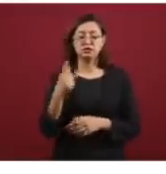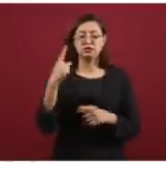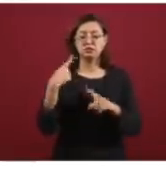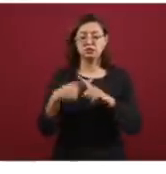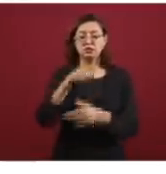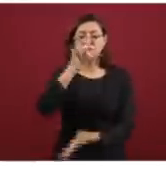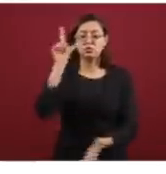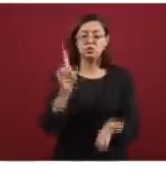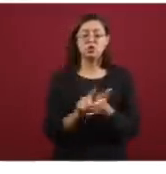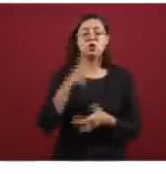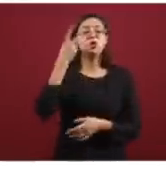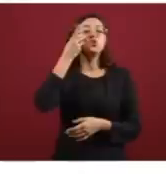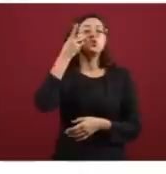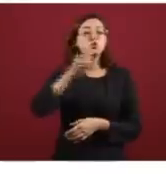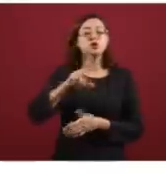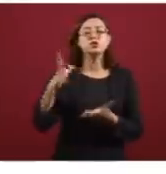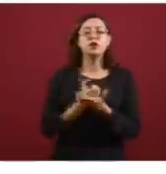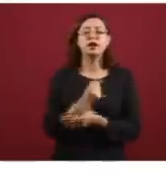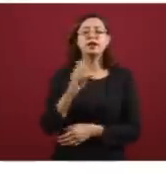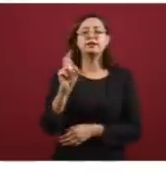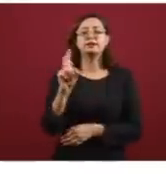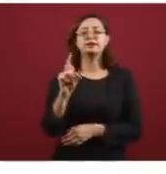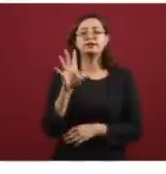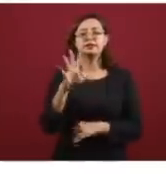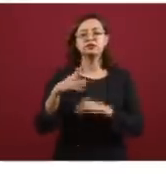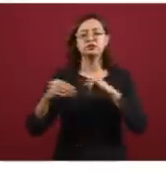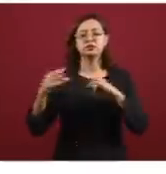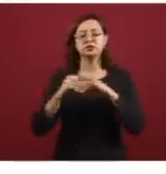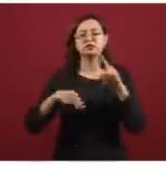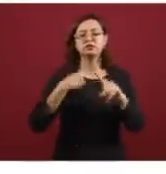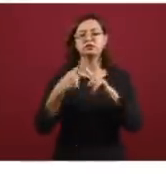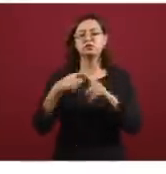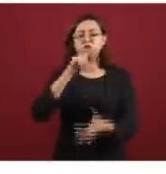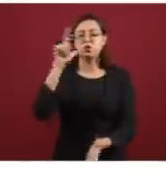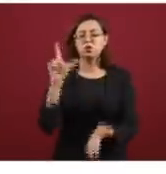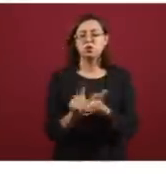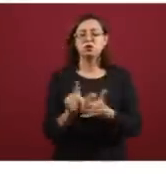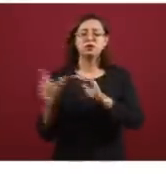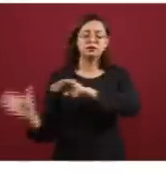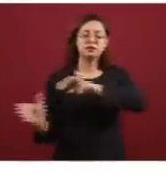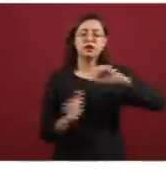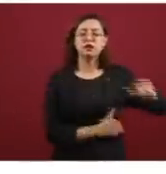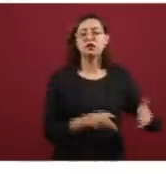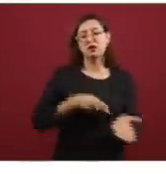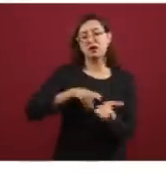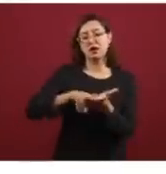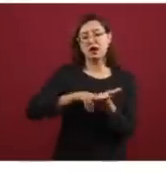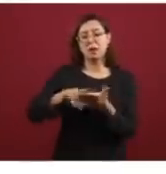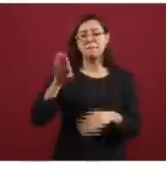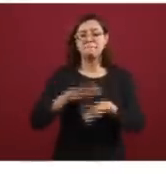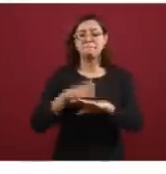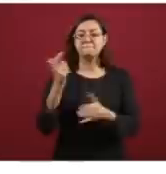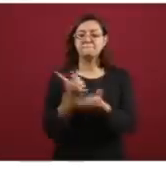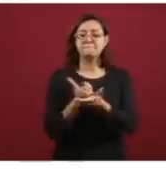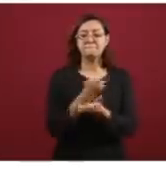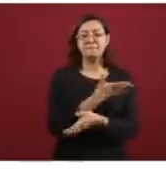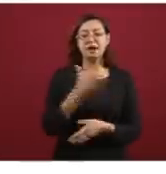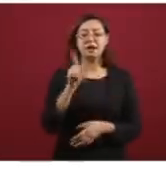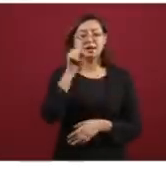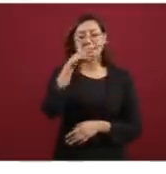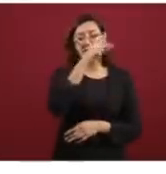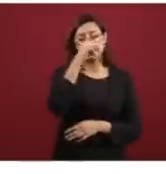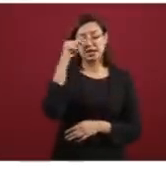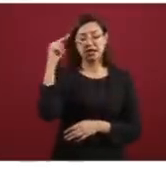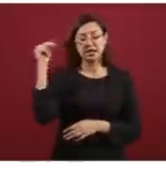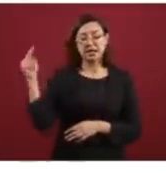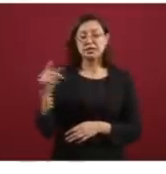de 35 centavos. En el combustible diésel, el precio más alto, gasolinera AG, en Bahía de Banderas, Nayarit,